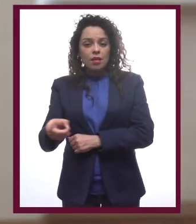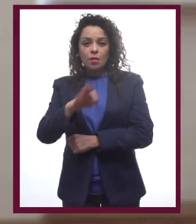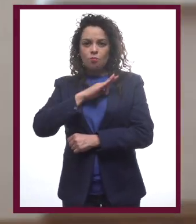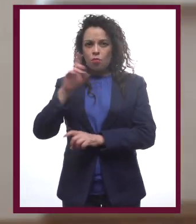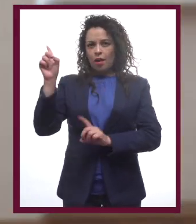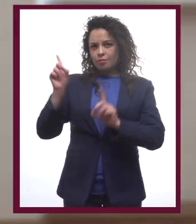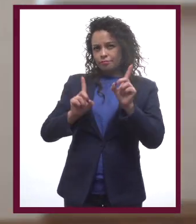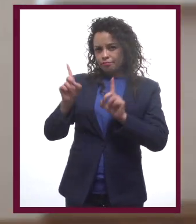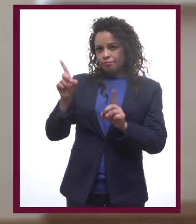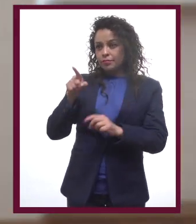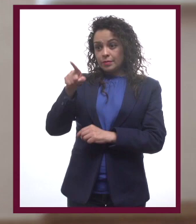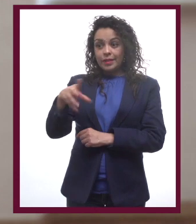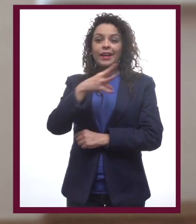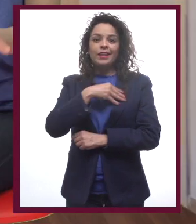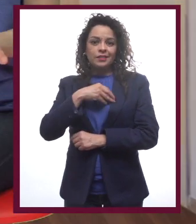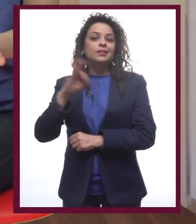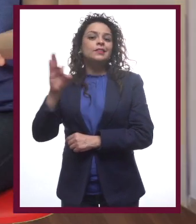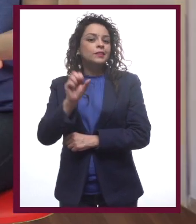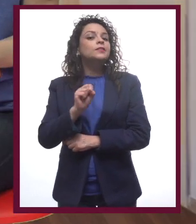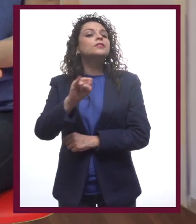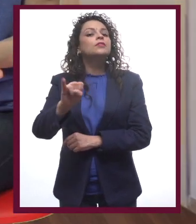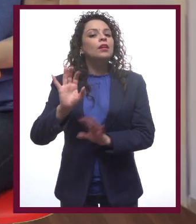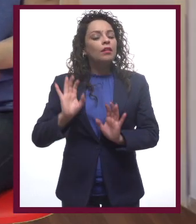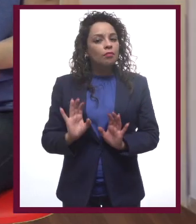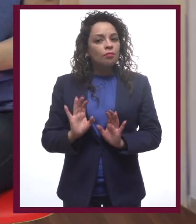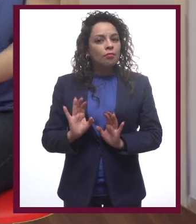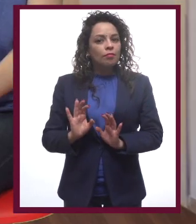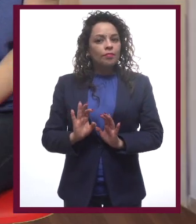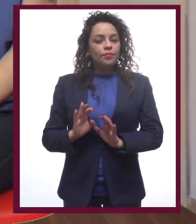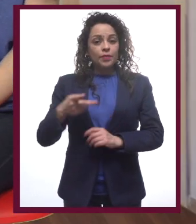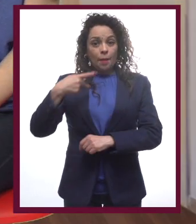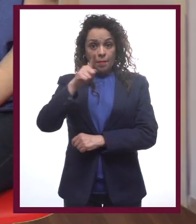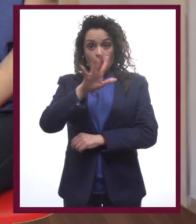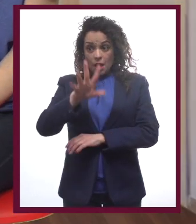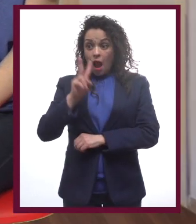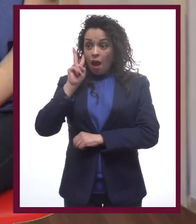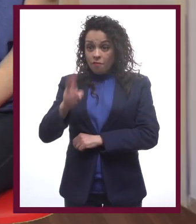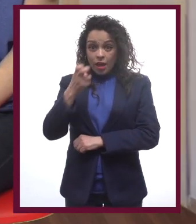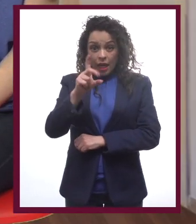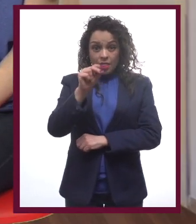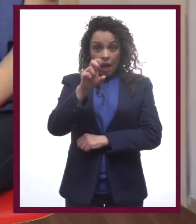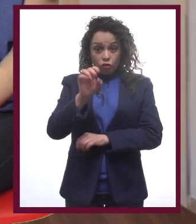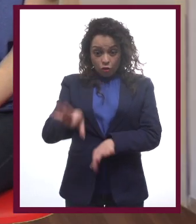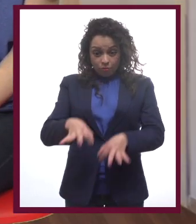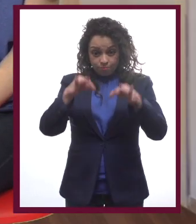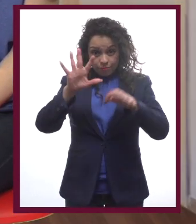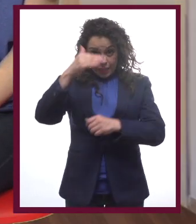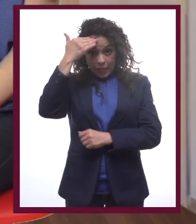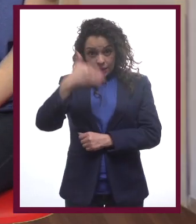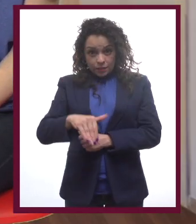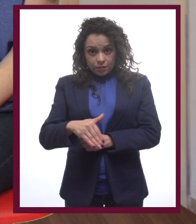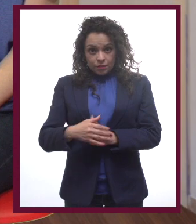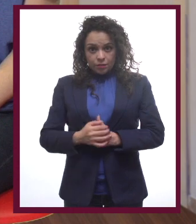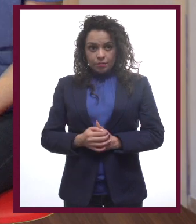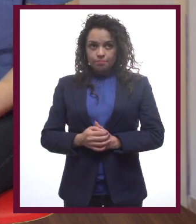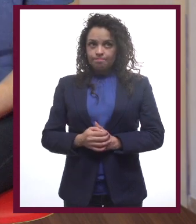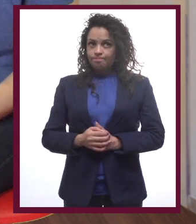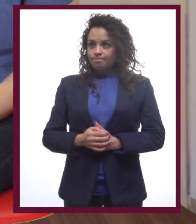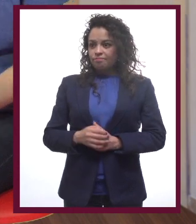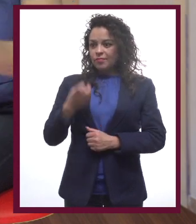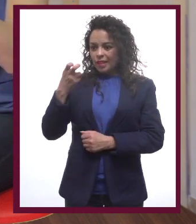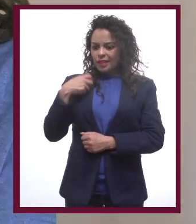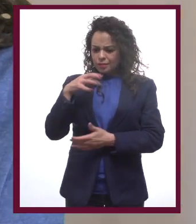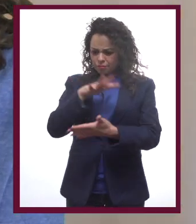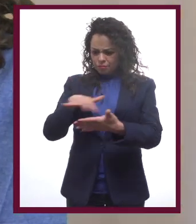pueden hacer sospechar que Bruno Mars... Es hijo de Michael Jackson. ¿Y comprobaste los datos? La verdad es que todo sonaba muy